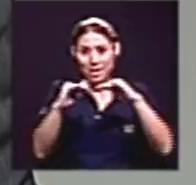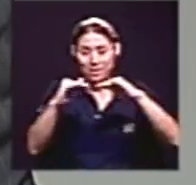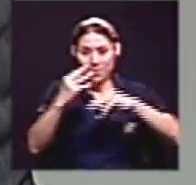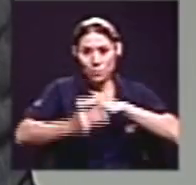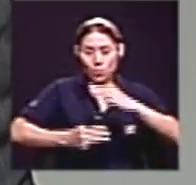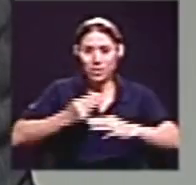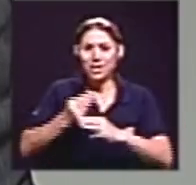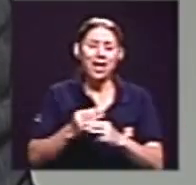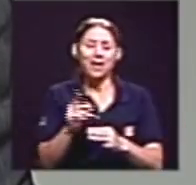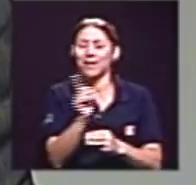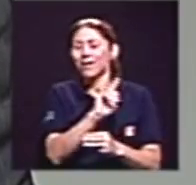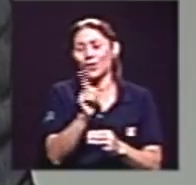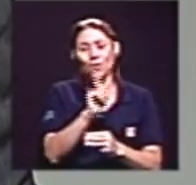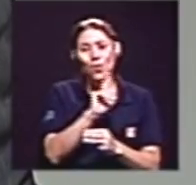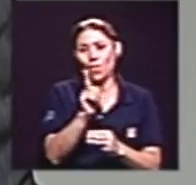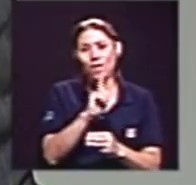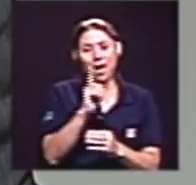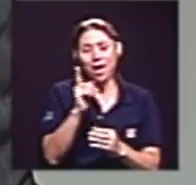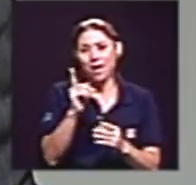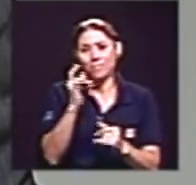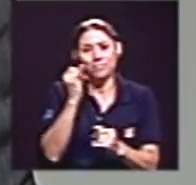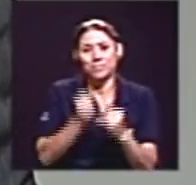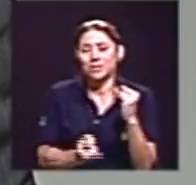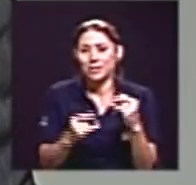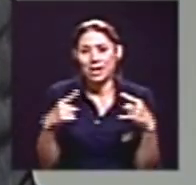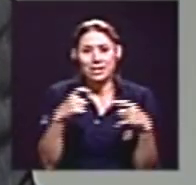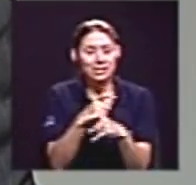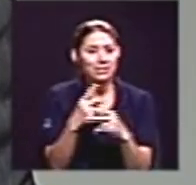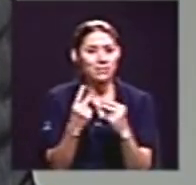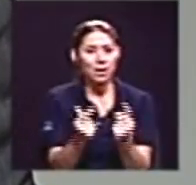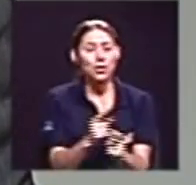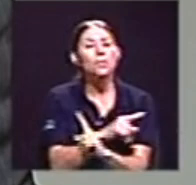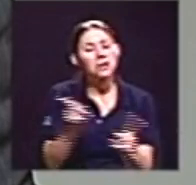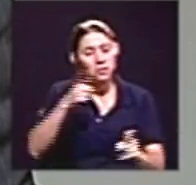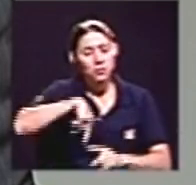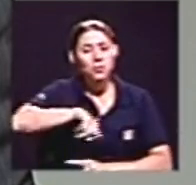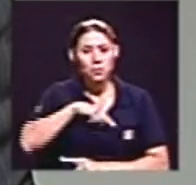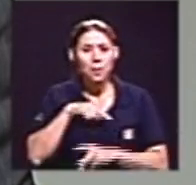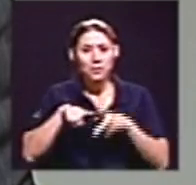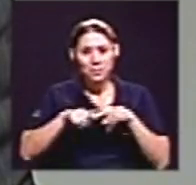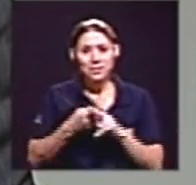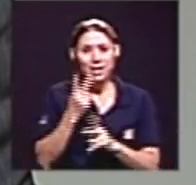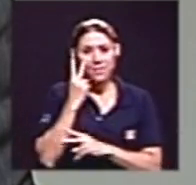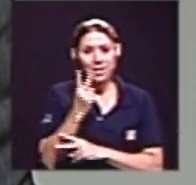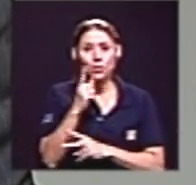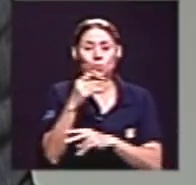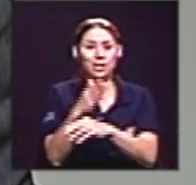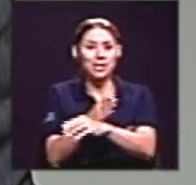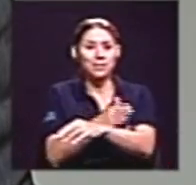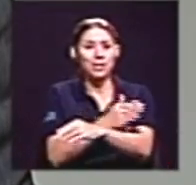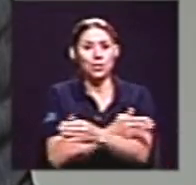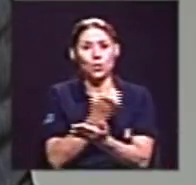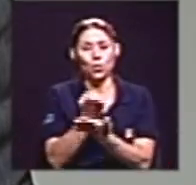rápido de esta crisis. Pero sí vamos a empezar a ver un crecimiento económico, vamos a empezar a ver recuperación de